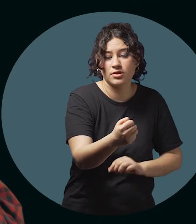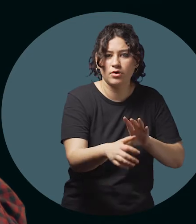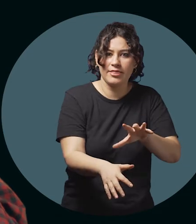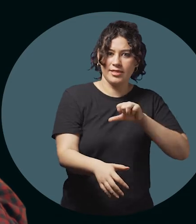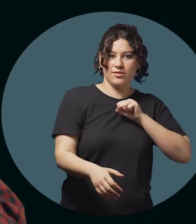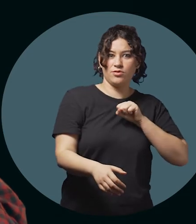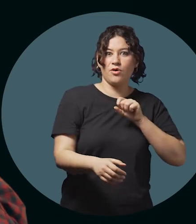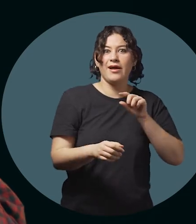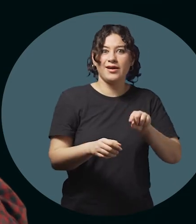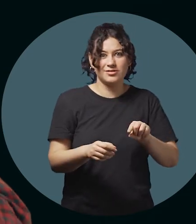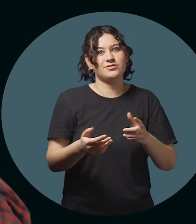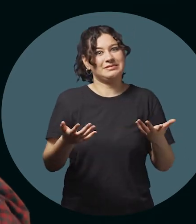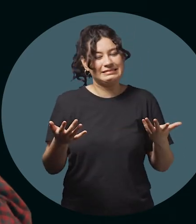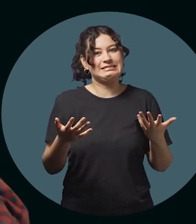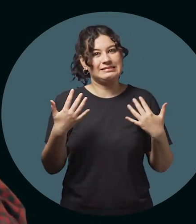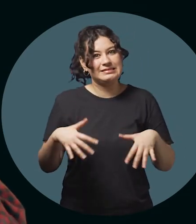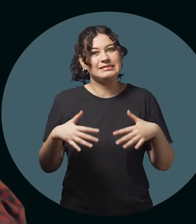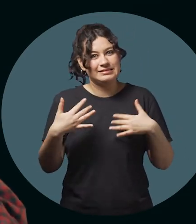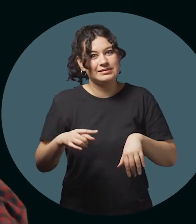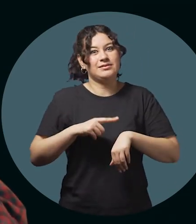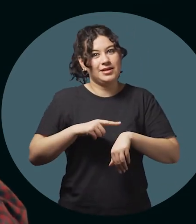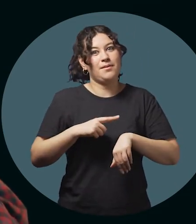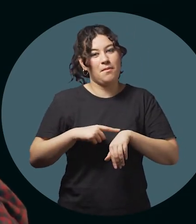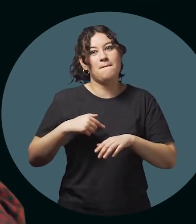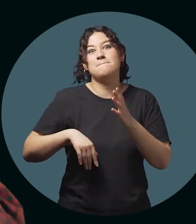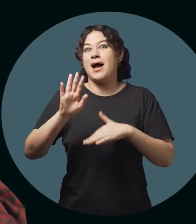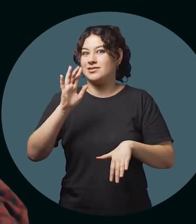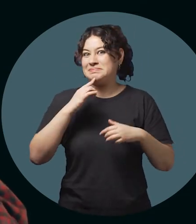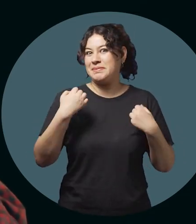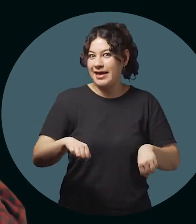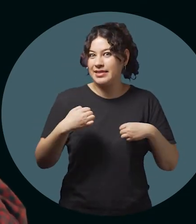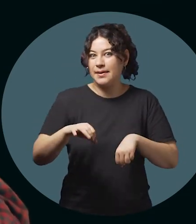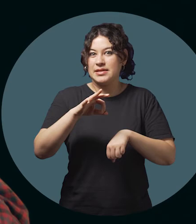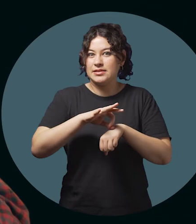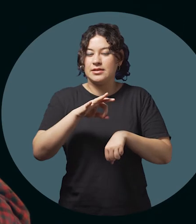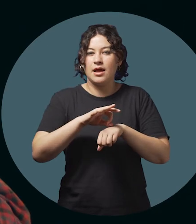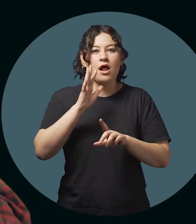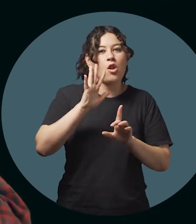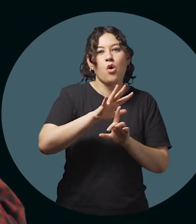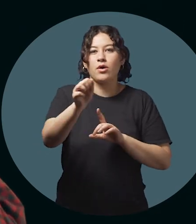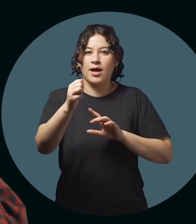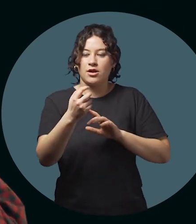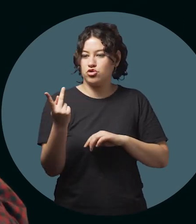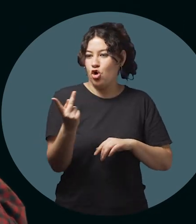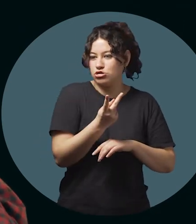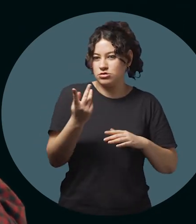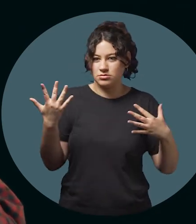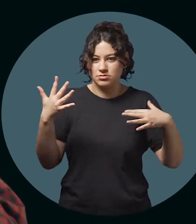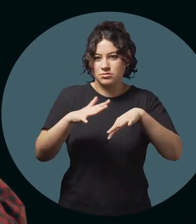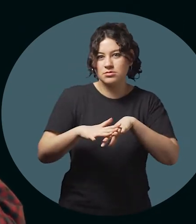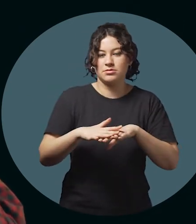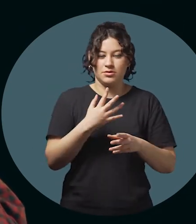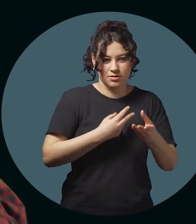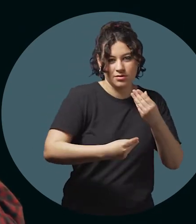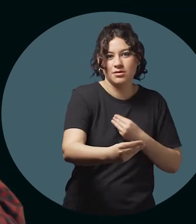nosotros. Y eso quizás es lo que lleva más tiempo en la medicina, tratar de lograr amalgamar las dos cosas, el